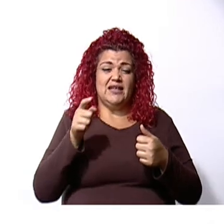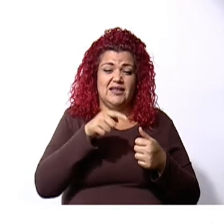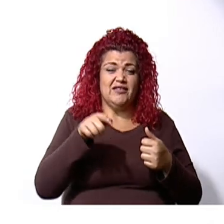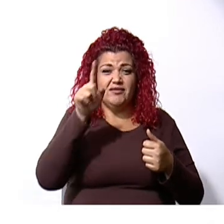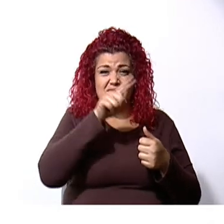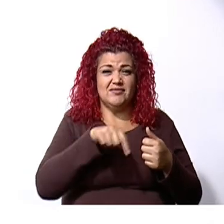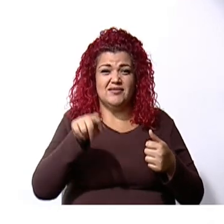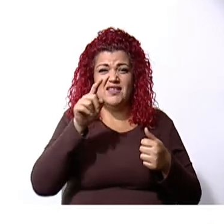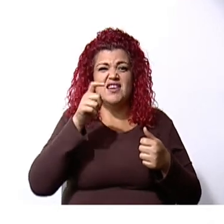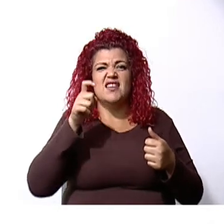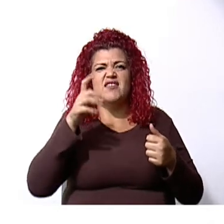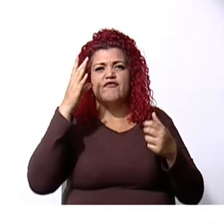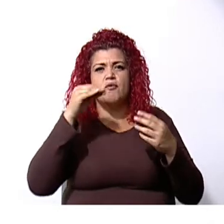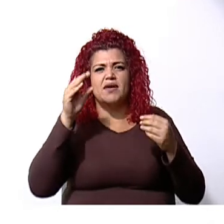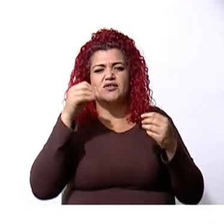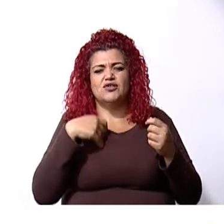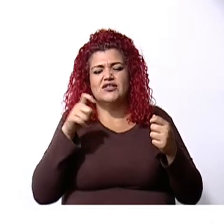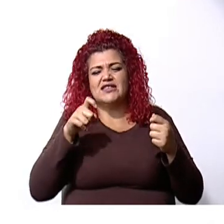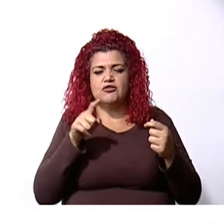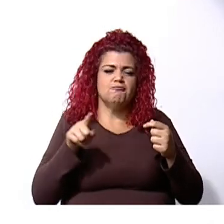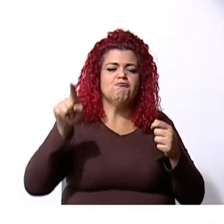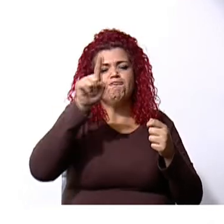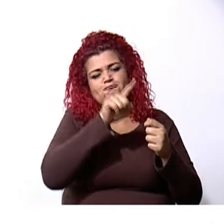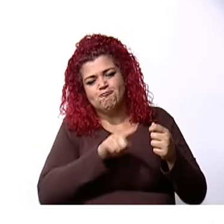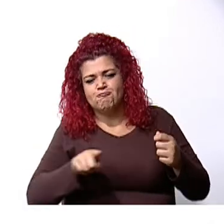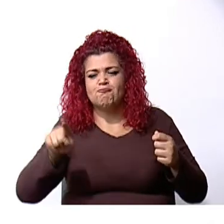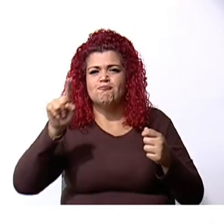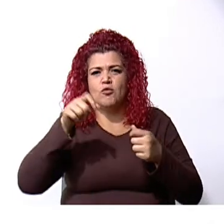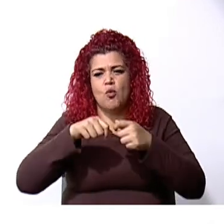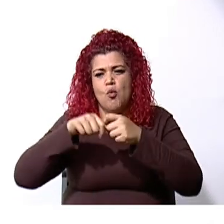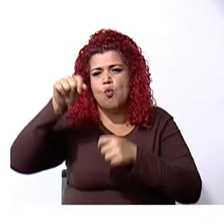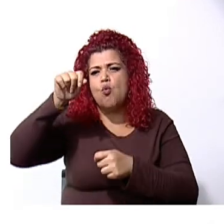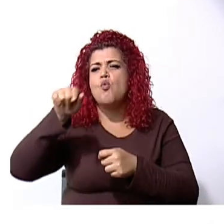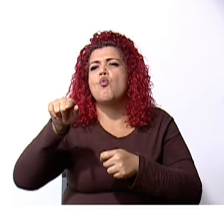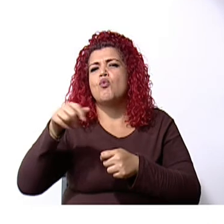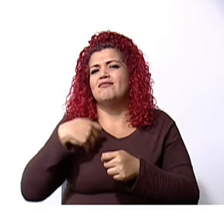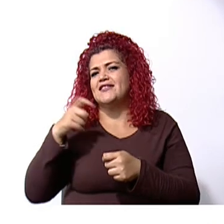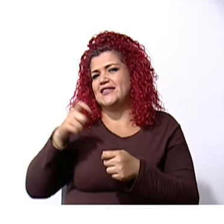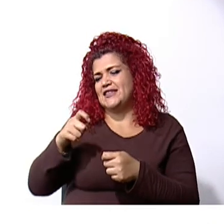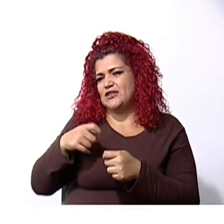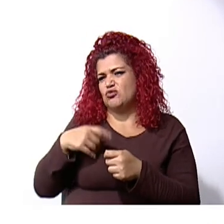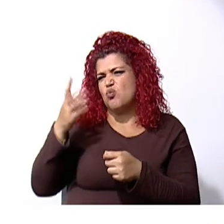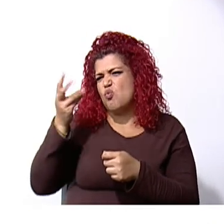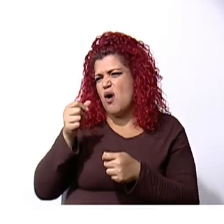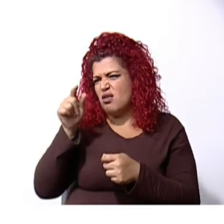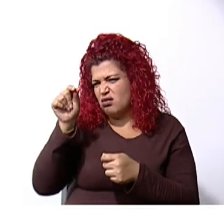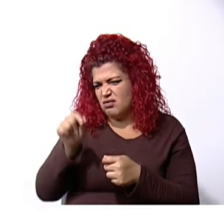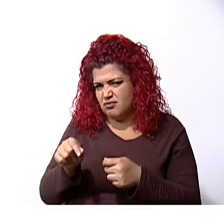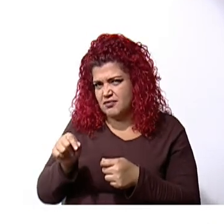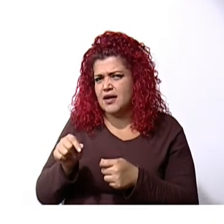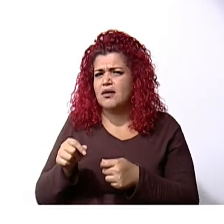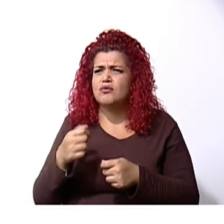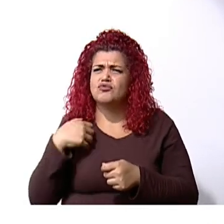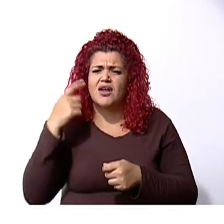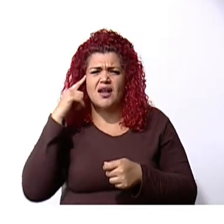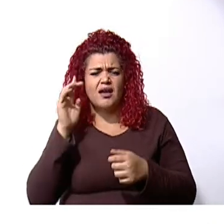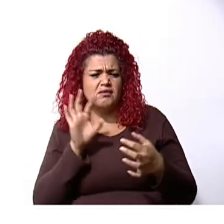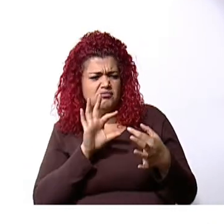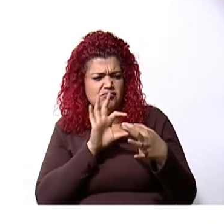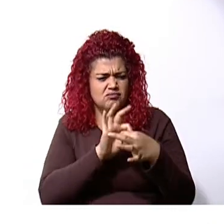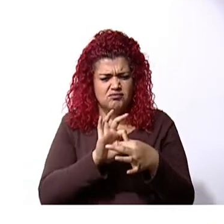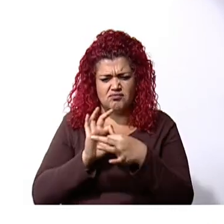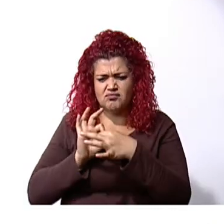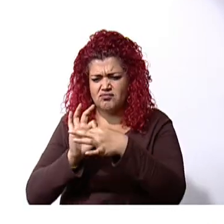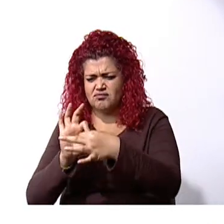perímetro, porque depende de ¿qué? De la medida del lado. Correcto. ¿Existirá una relación de dependencia entre las cantidades